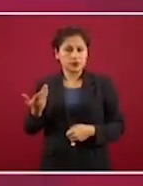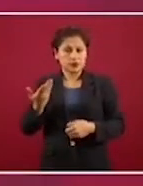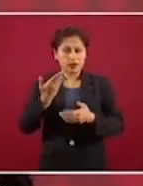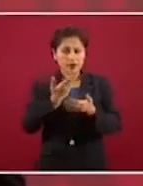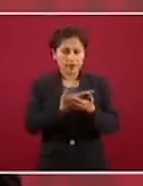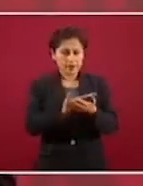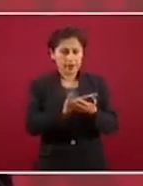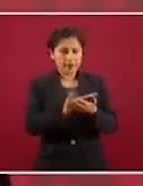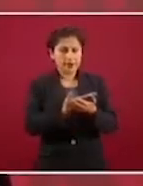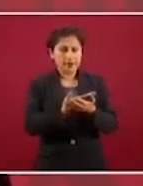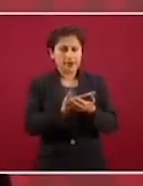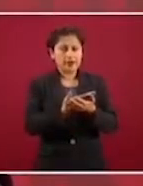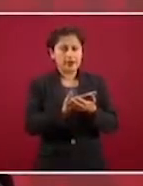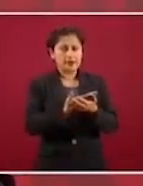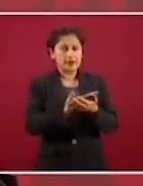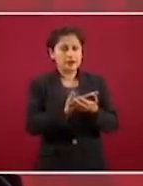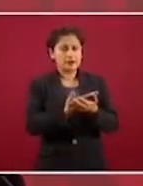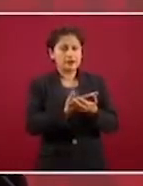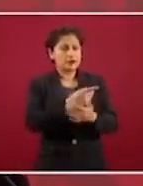pública, no estoy de acuerdo en eso,